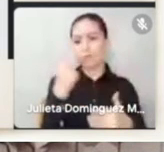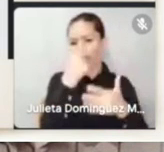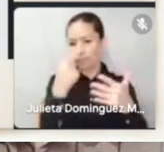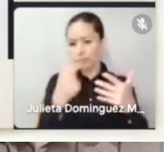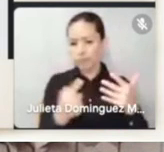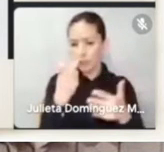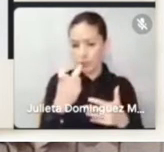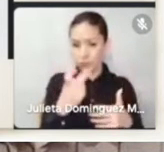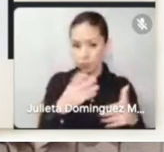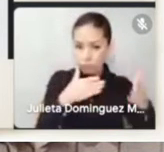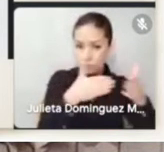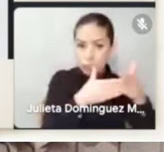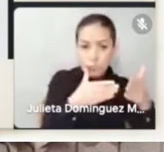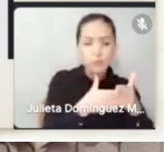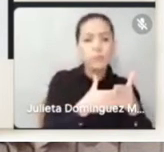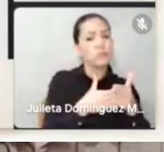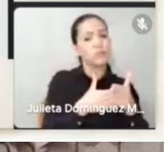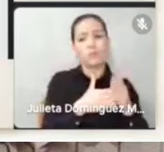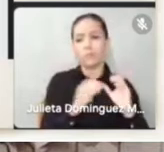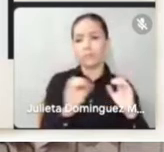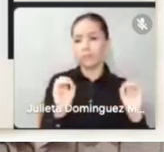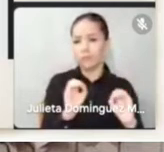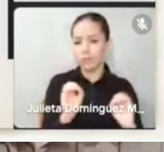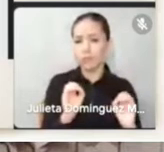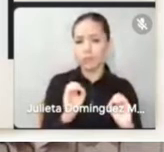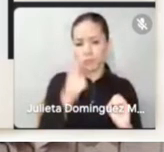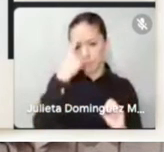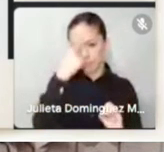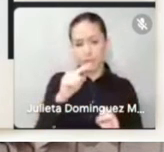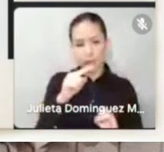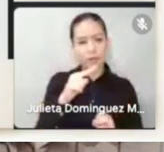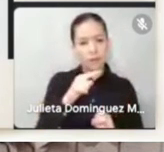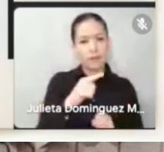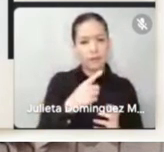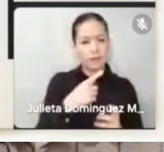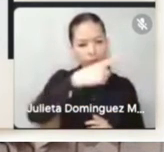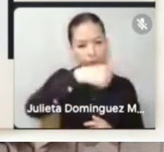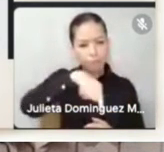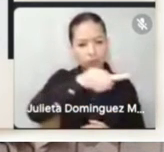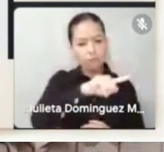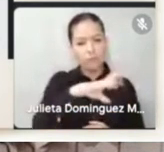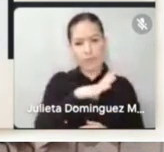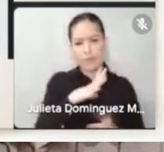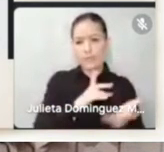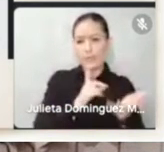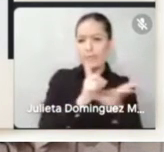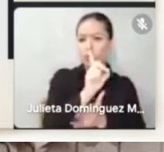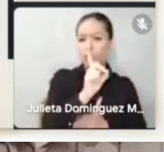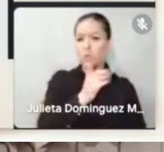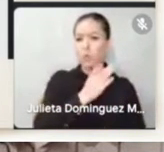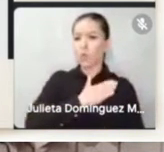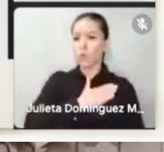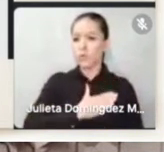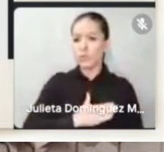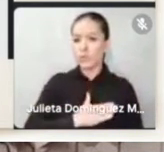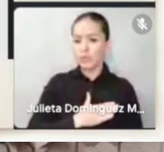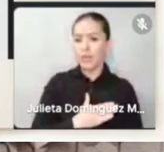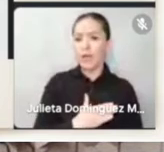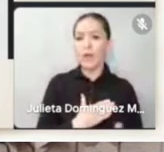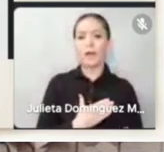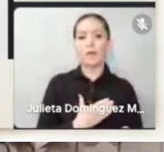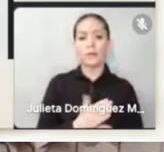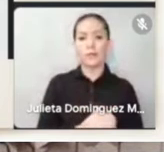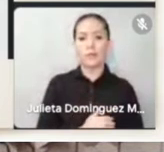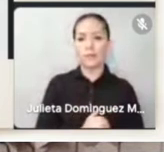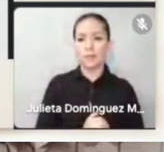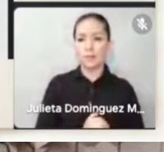implicaron barrera legal alguna para que los actores ejercieran sus derechos de acceso a la justicia y de tener acceso a un recurso